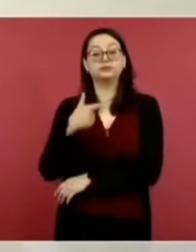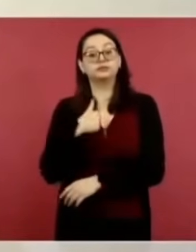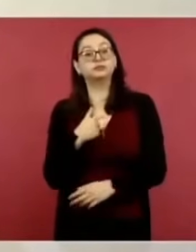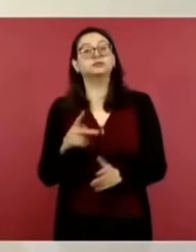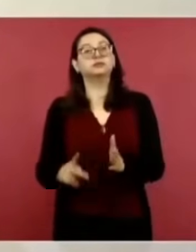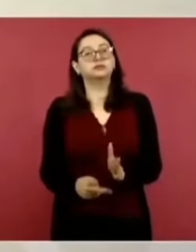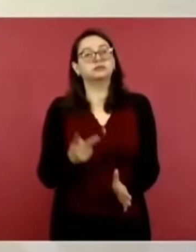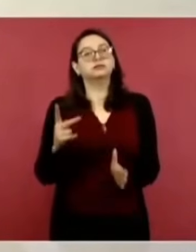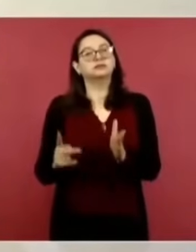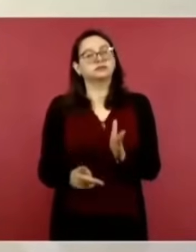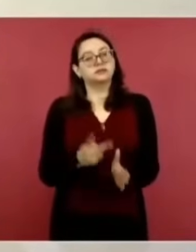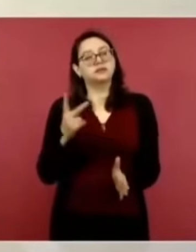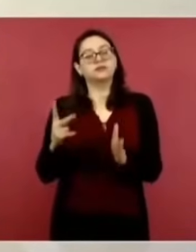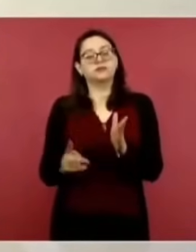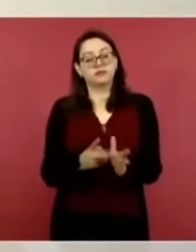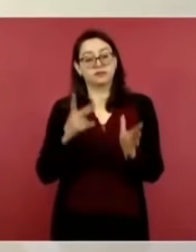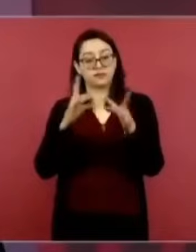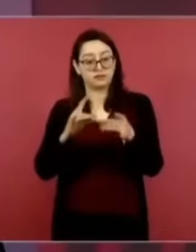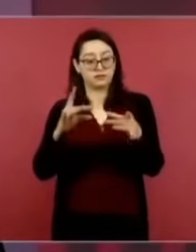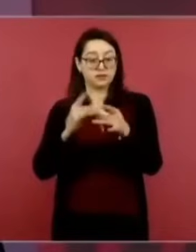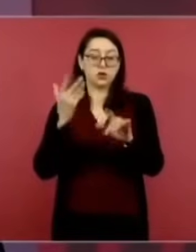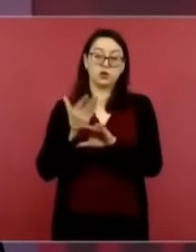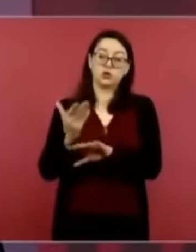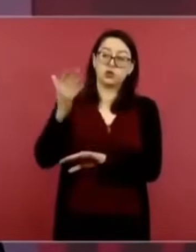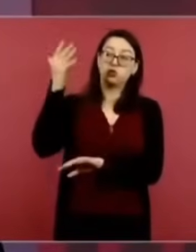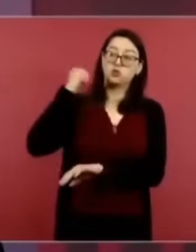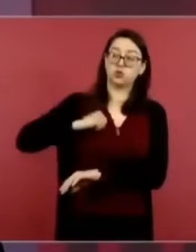Aristóteles definió las formas de gobierno,